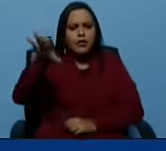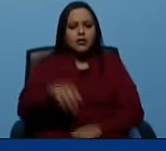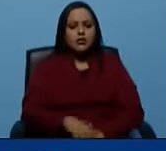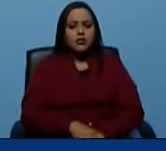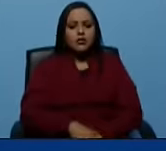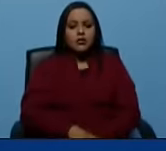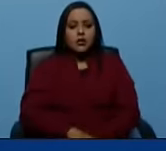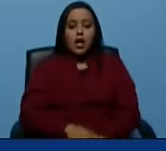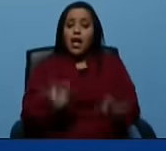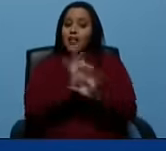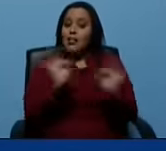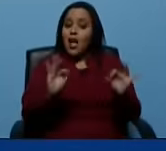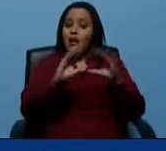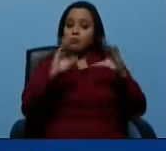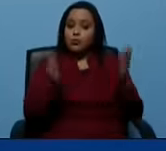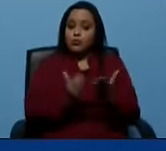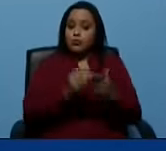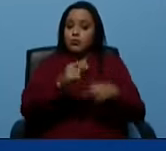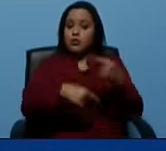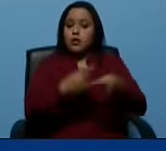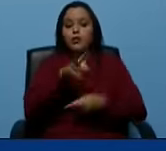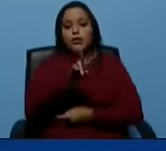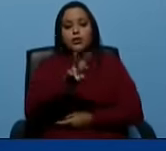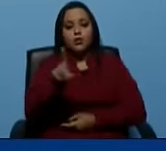Nadie en este mundo del siglo XXI